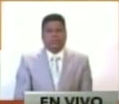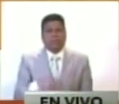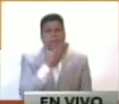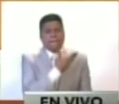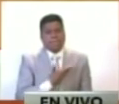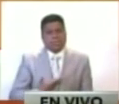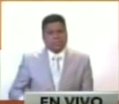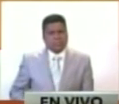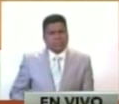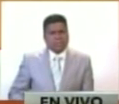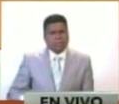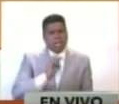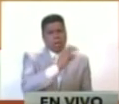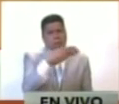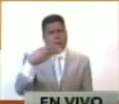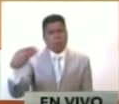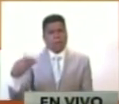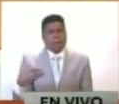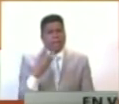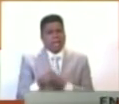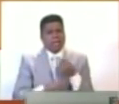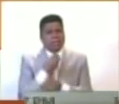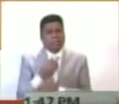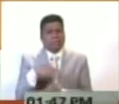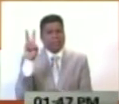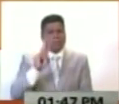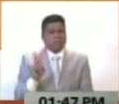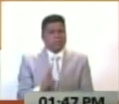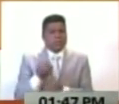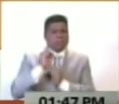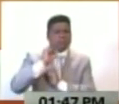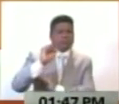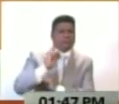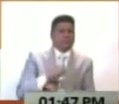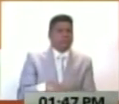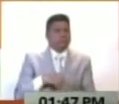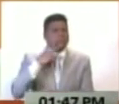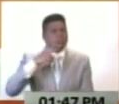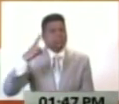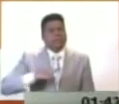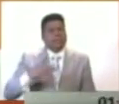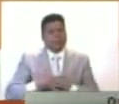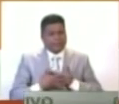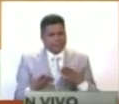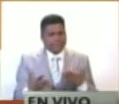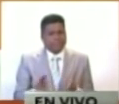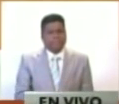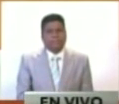Barack Hussein Obama, considerando a Venezuela una amenaza. Realmente